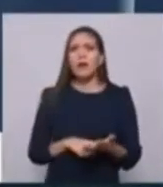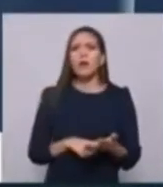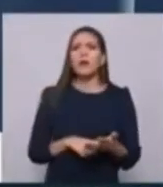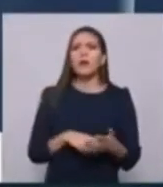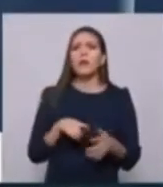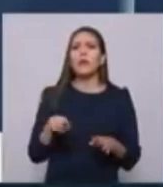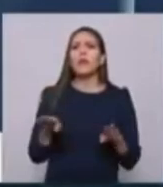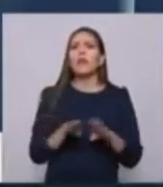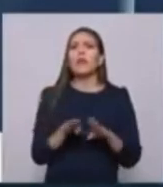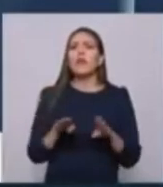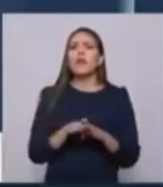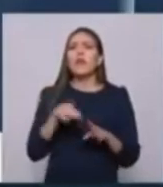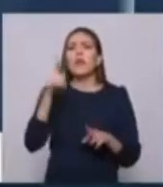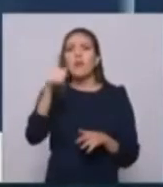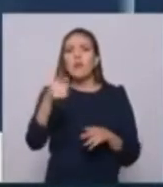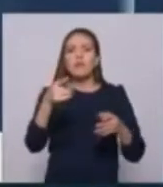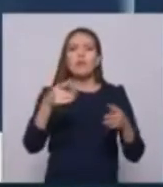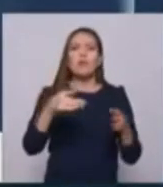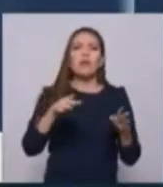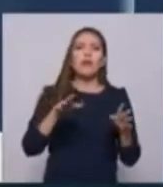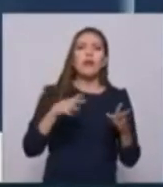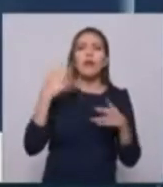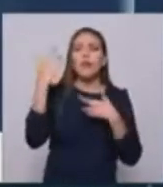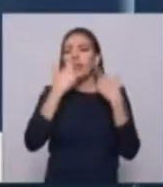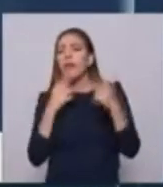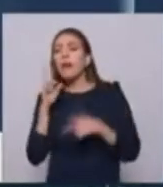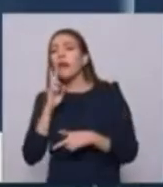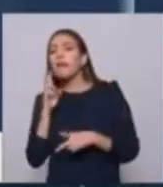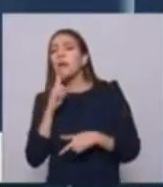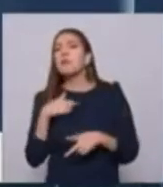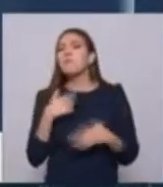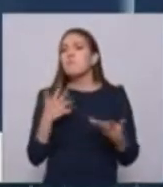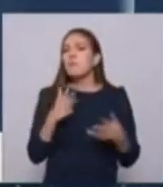8 el examen que nos pusieron, o sea, quiere decir que vamos bien,